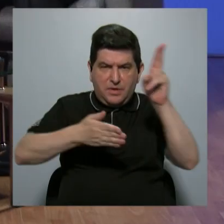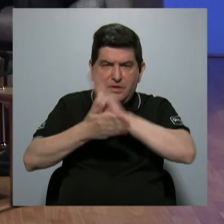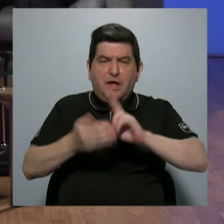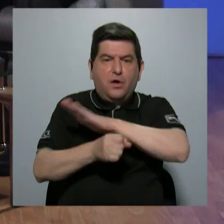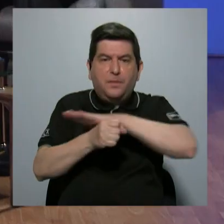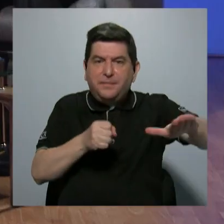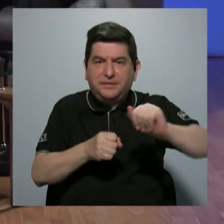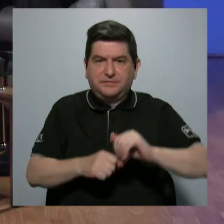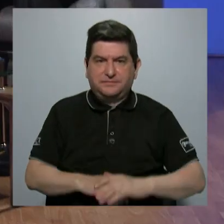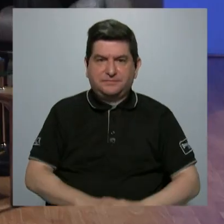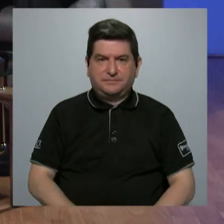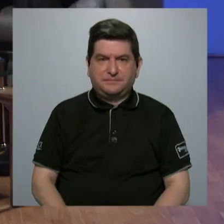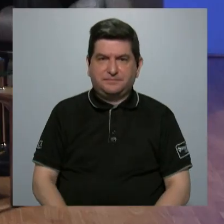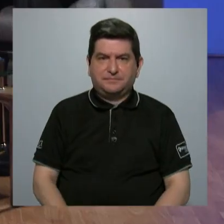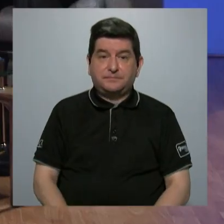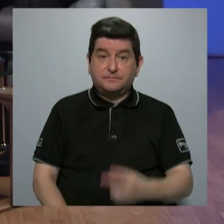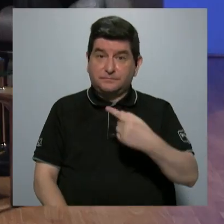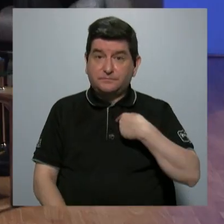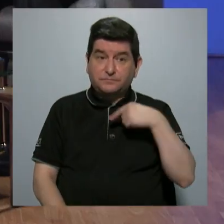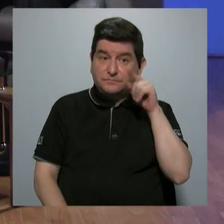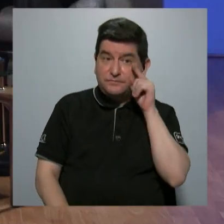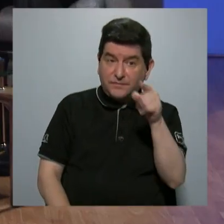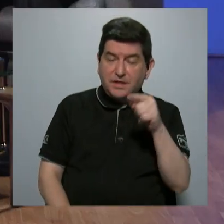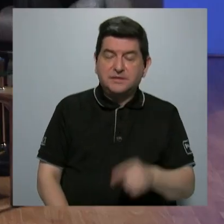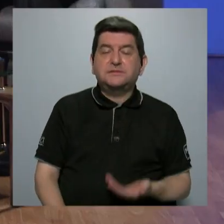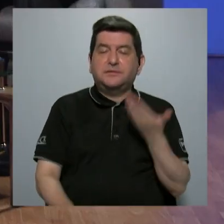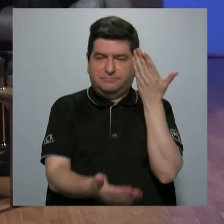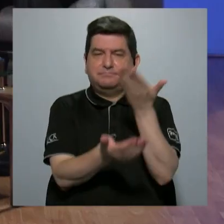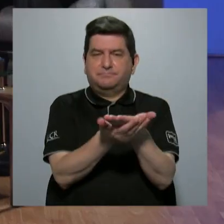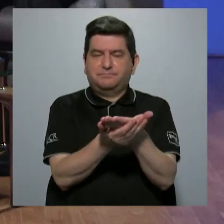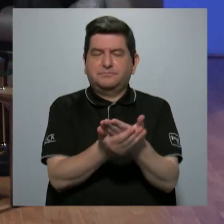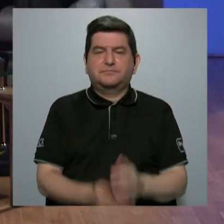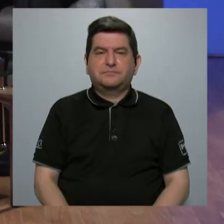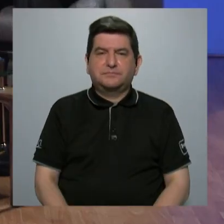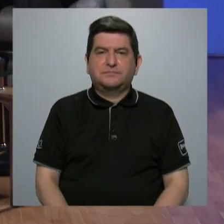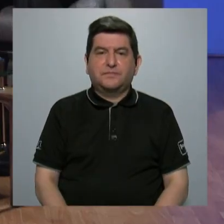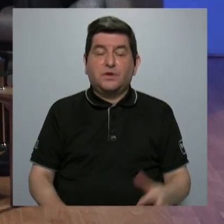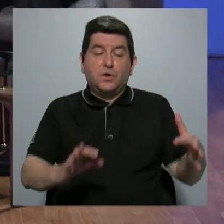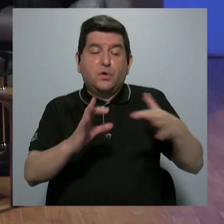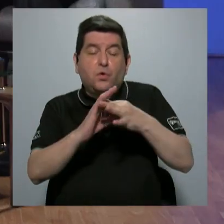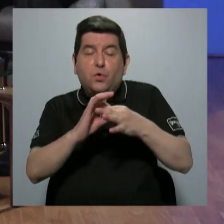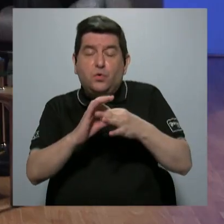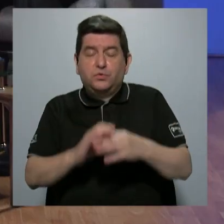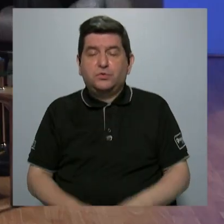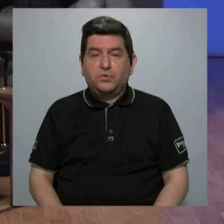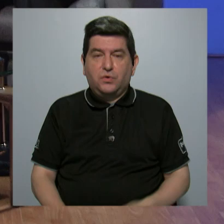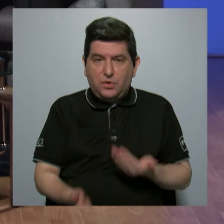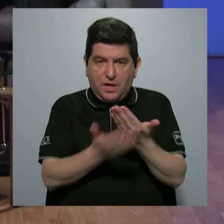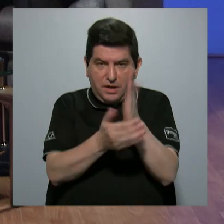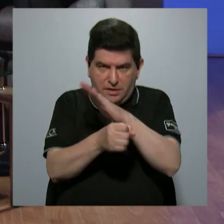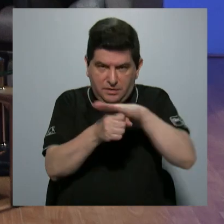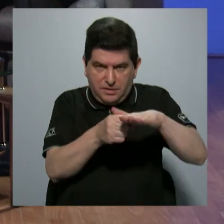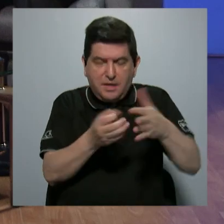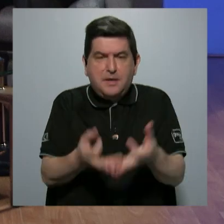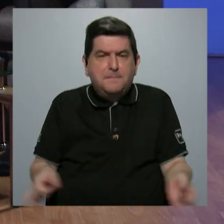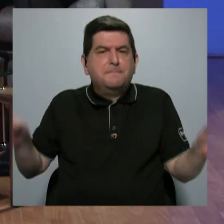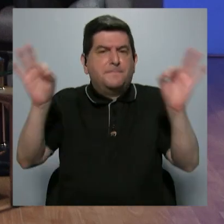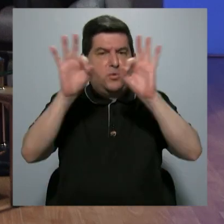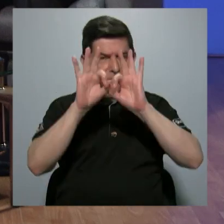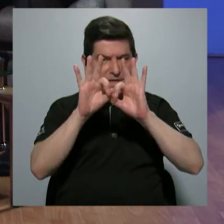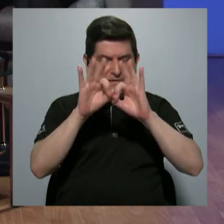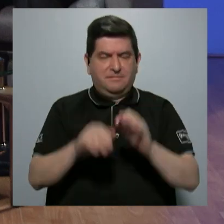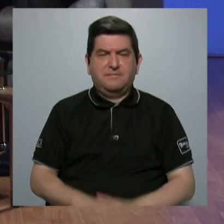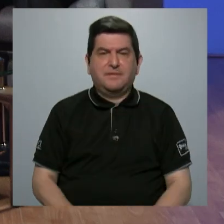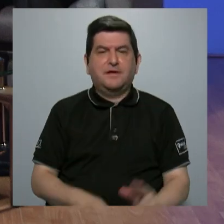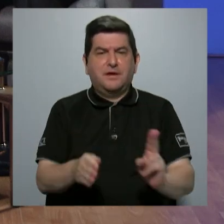plena. Y yo llevaría eso como una propuesta. Junto con esta propuesta integral, me parece que es muy importante